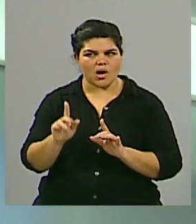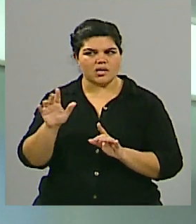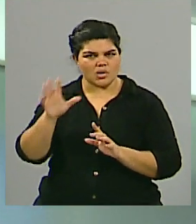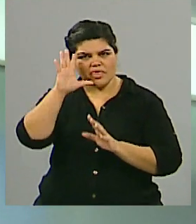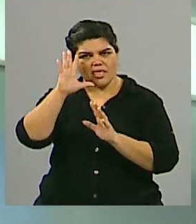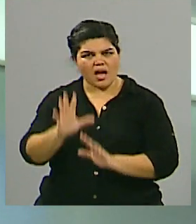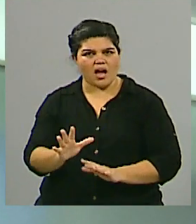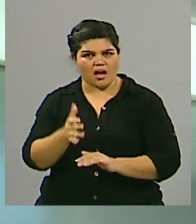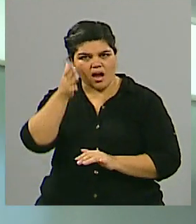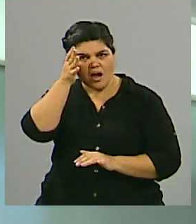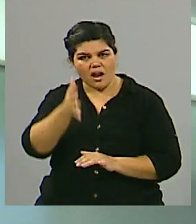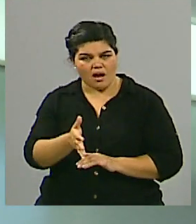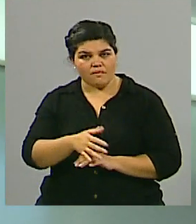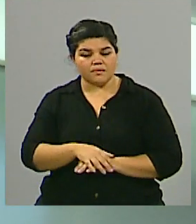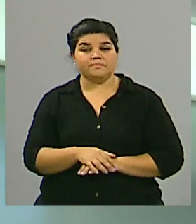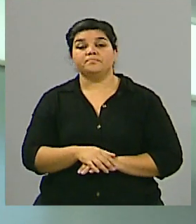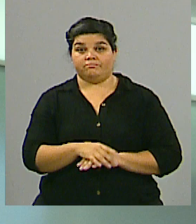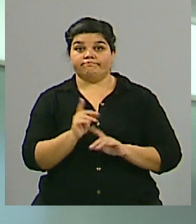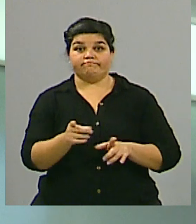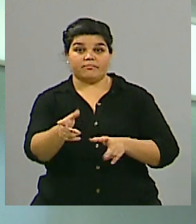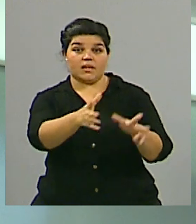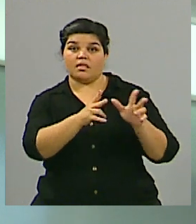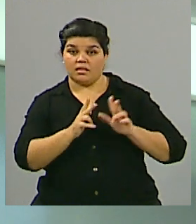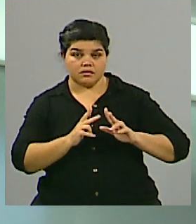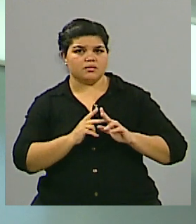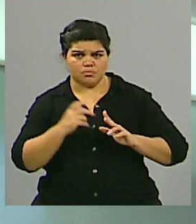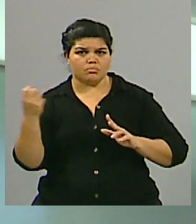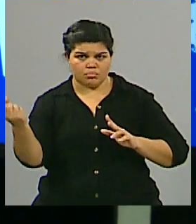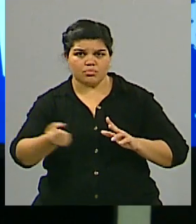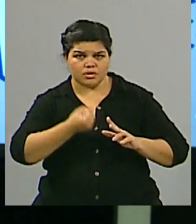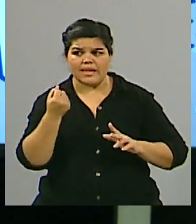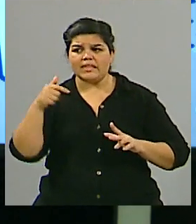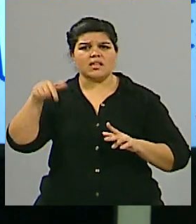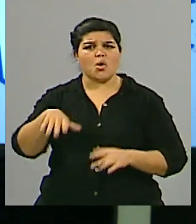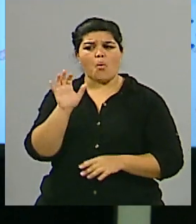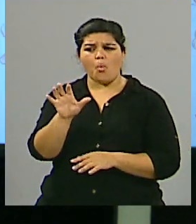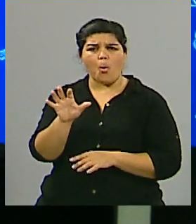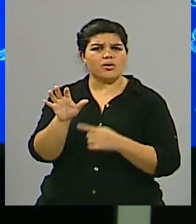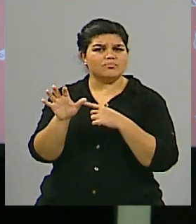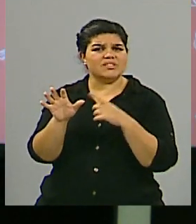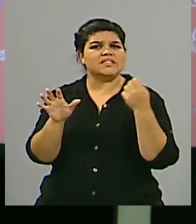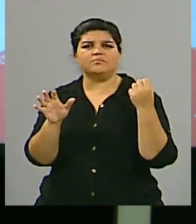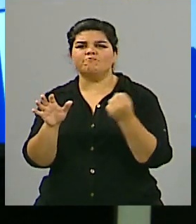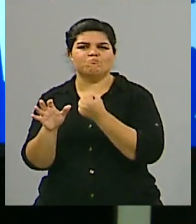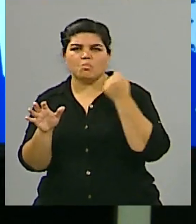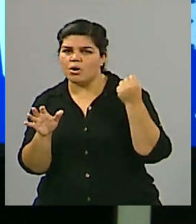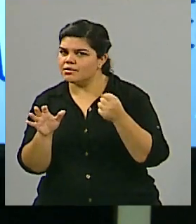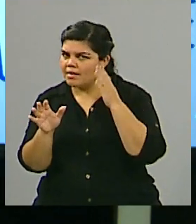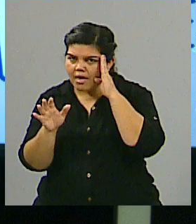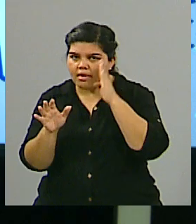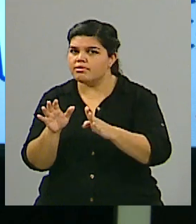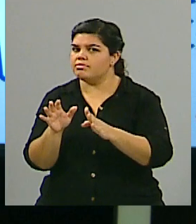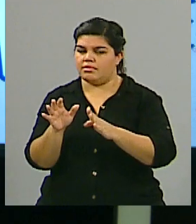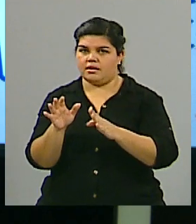decís es muy, muy importante. Siempre decimos que es algo muy serio y que si hay algo que no debemos nunca